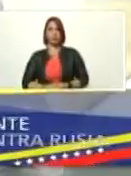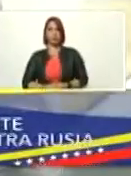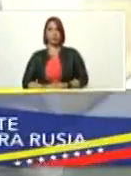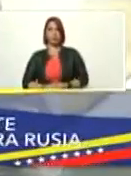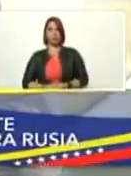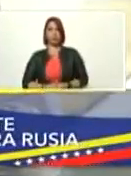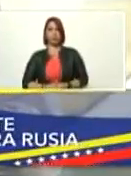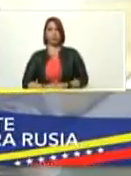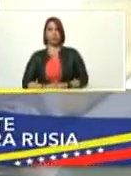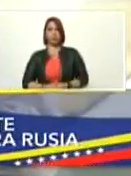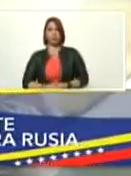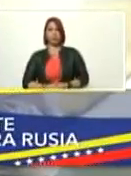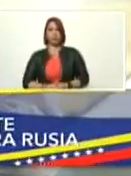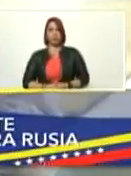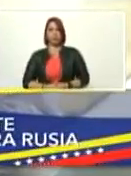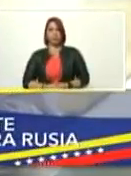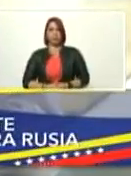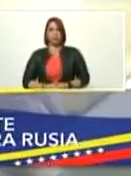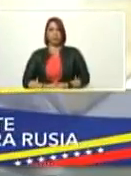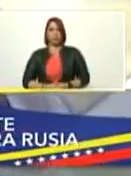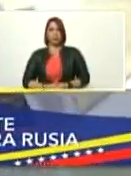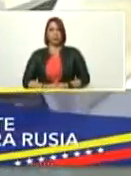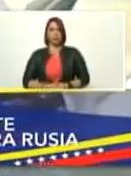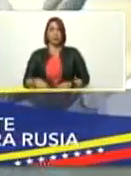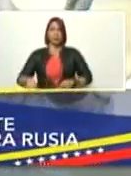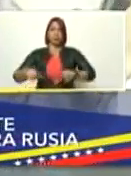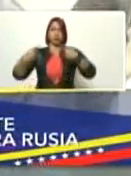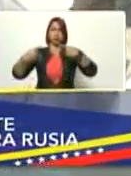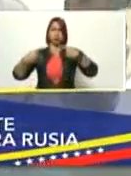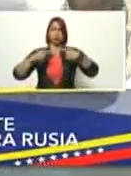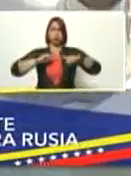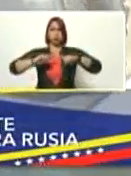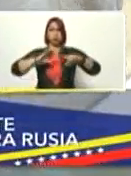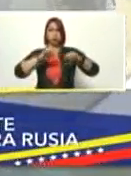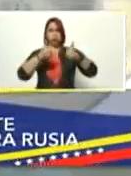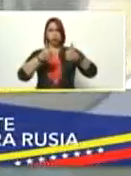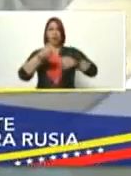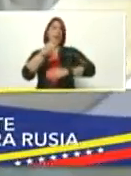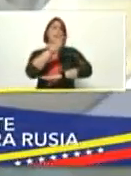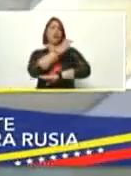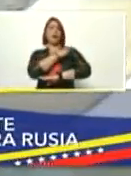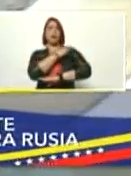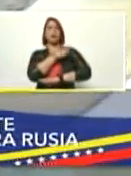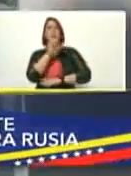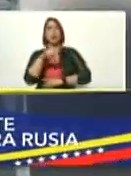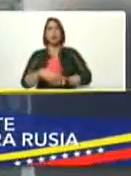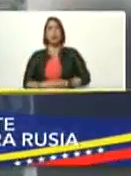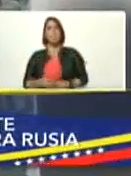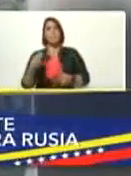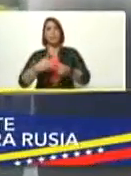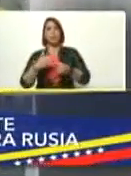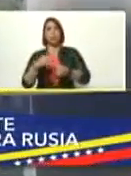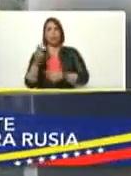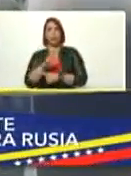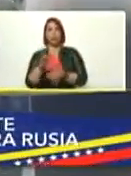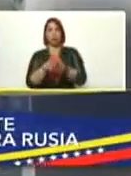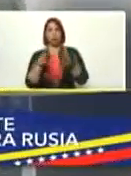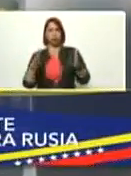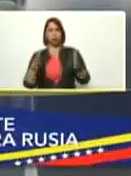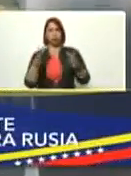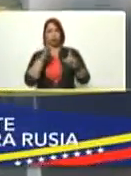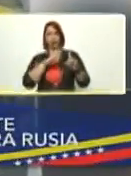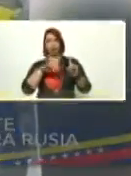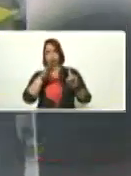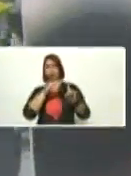Jorge Dávila, La rebelión de los gerentes y el petróleo venezolano. Tremenda